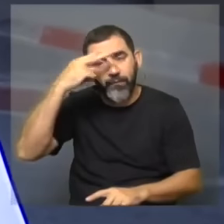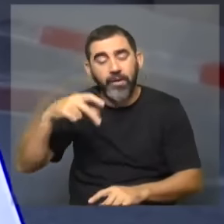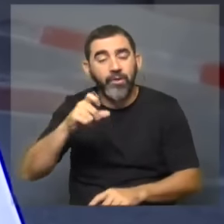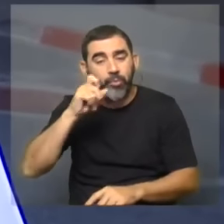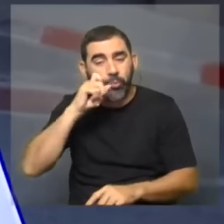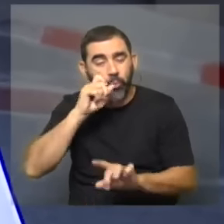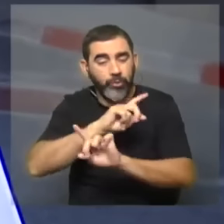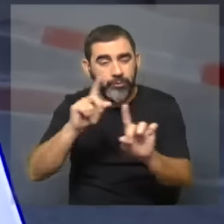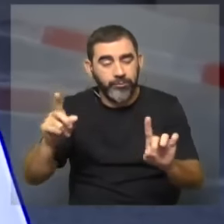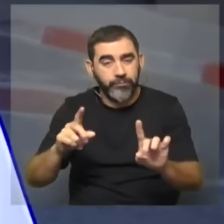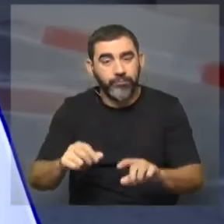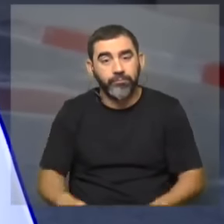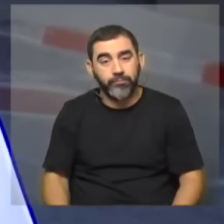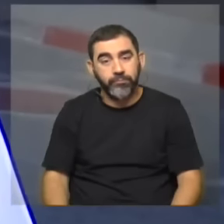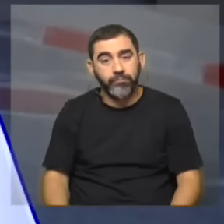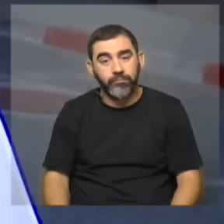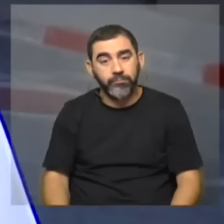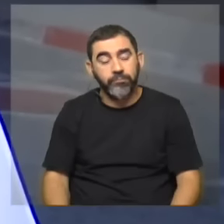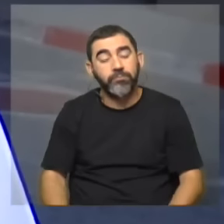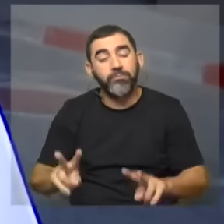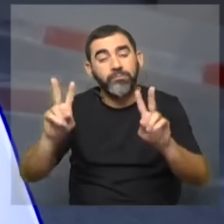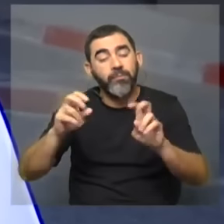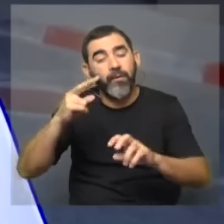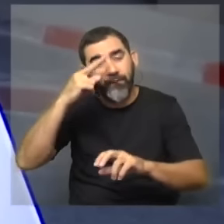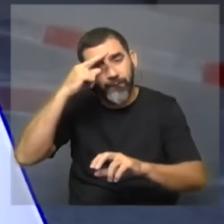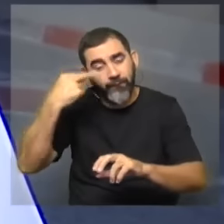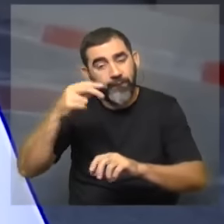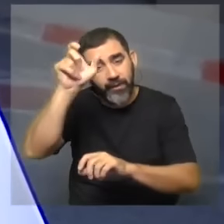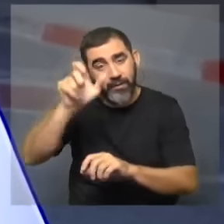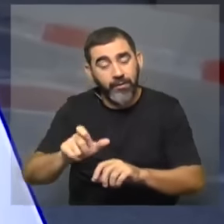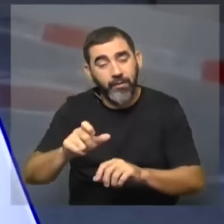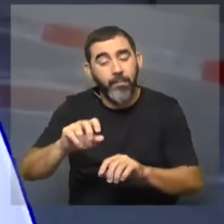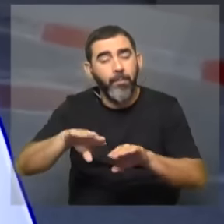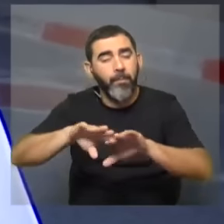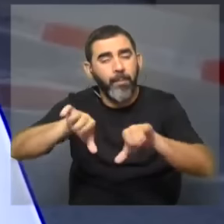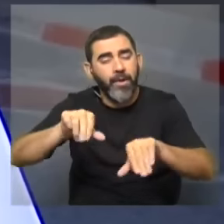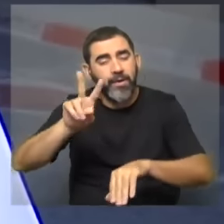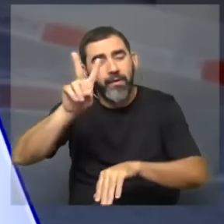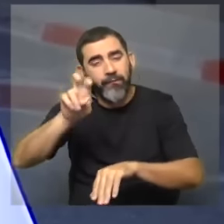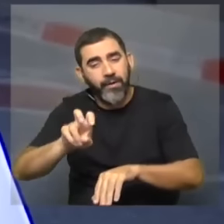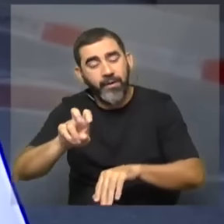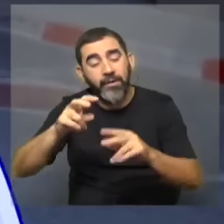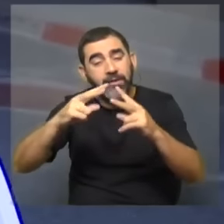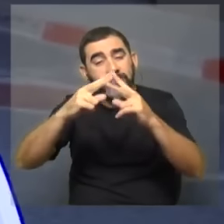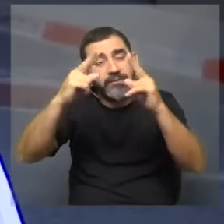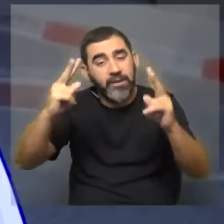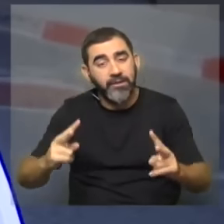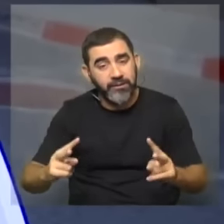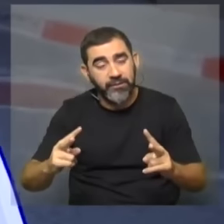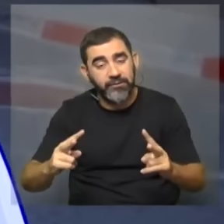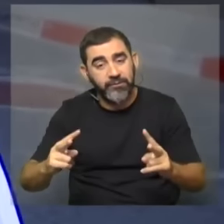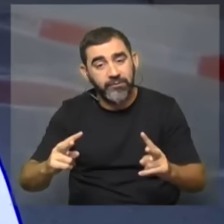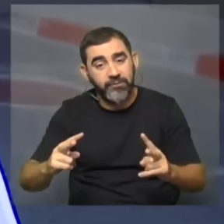Eh ya en el caso analizando el caso de los veraneantes propiamente dicho que es el caso de playa verde y el caso de Salinas eh